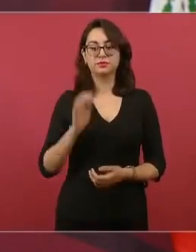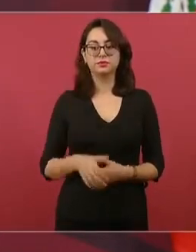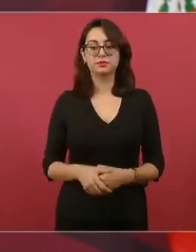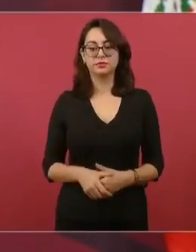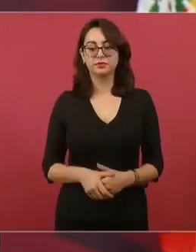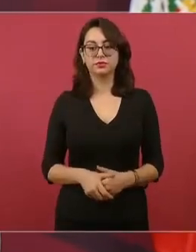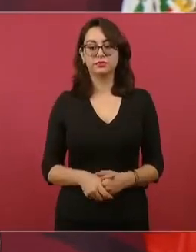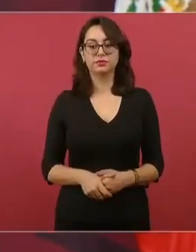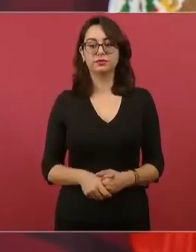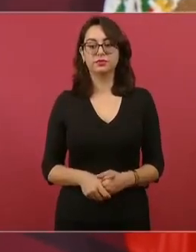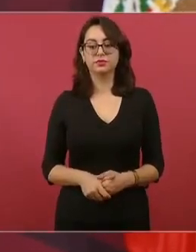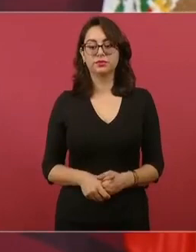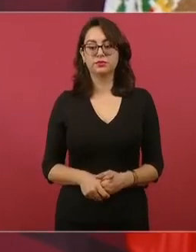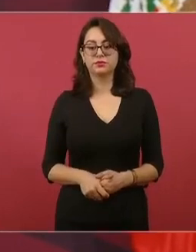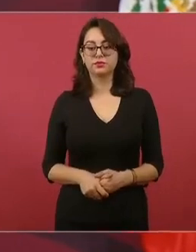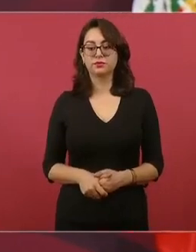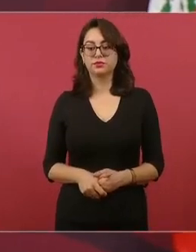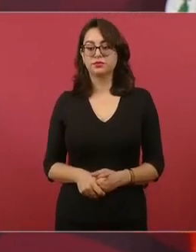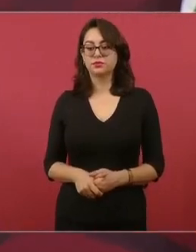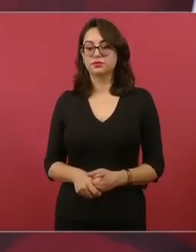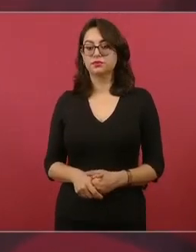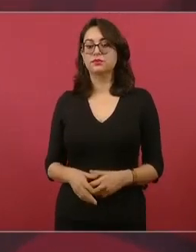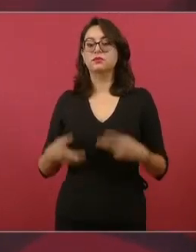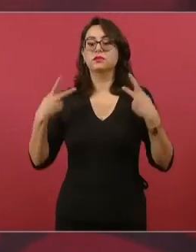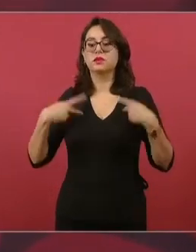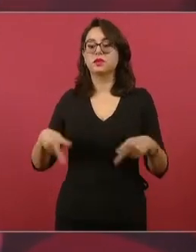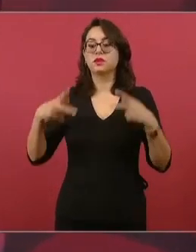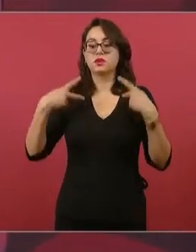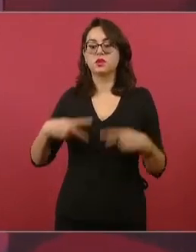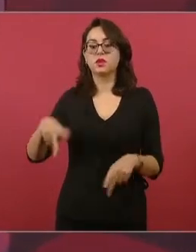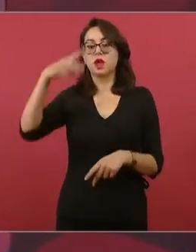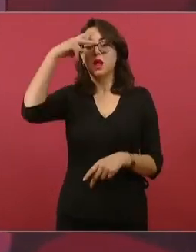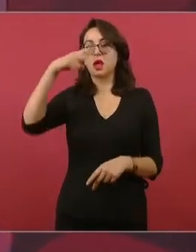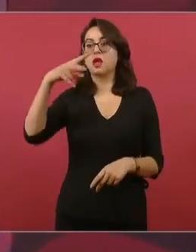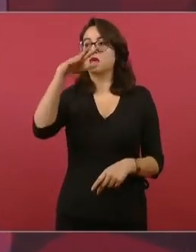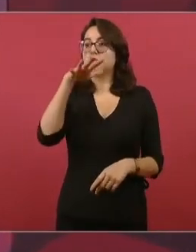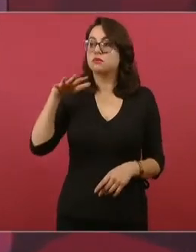México es de los países con menos